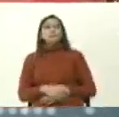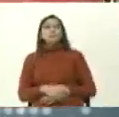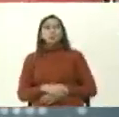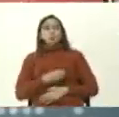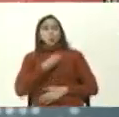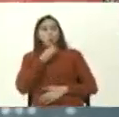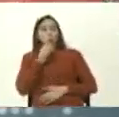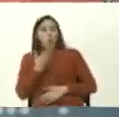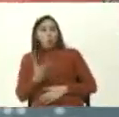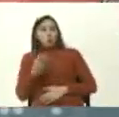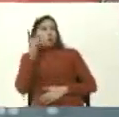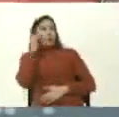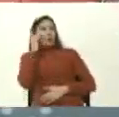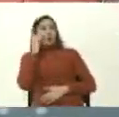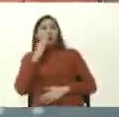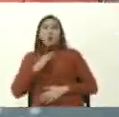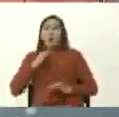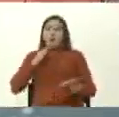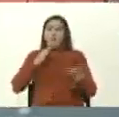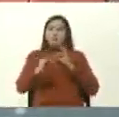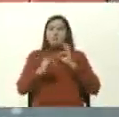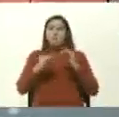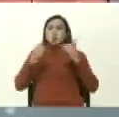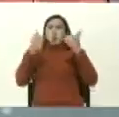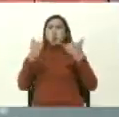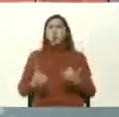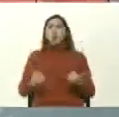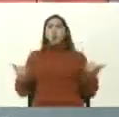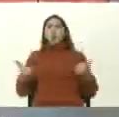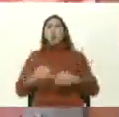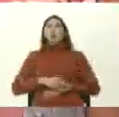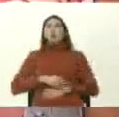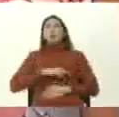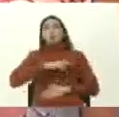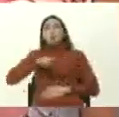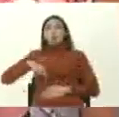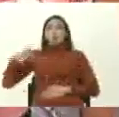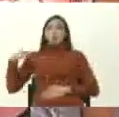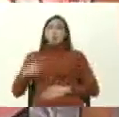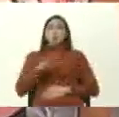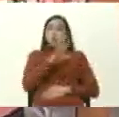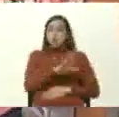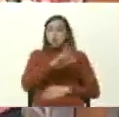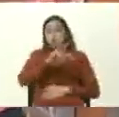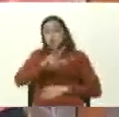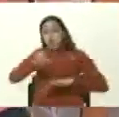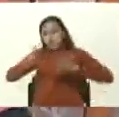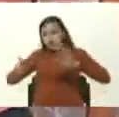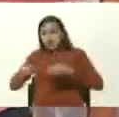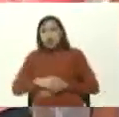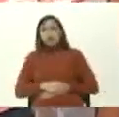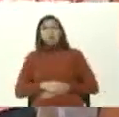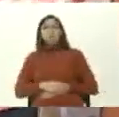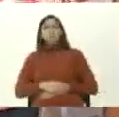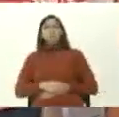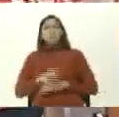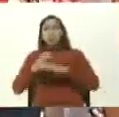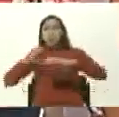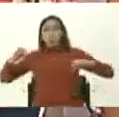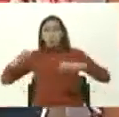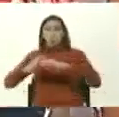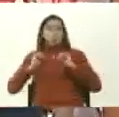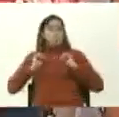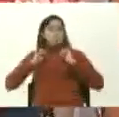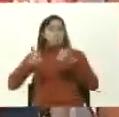Bueno, mi vicepresidenta, le explico que hasta el momento llevamos alrededor de 536 líneas que han iniciado ya